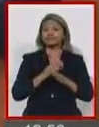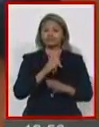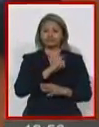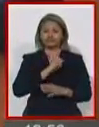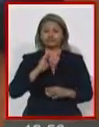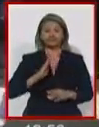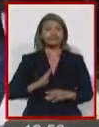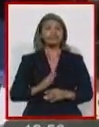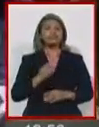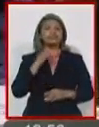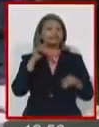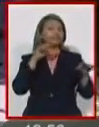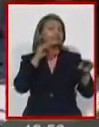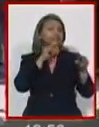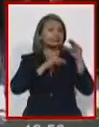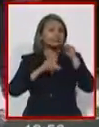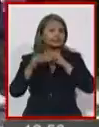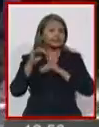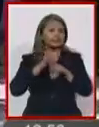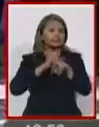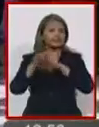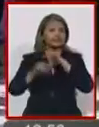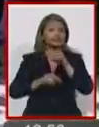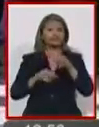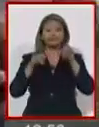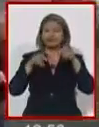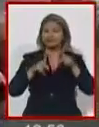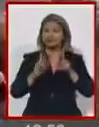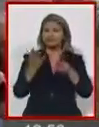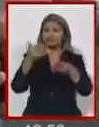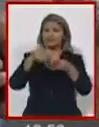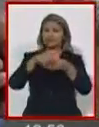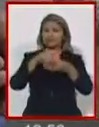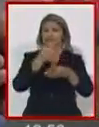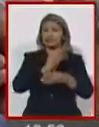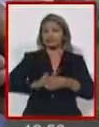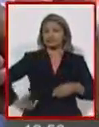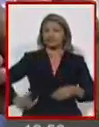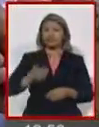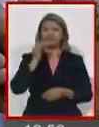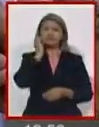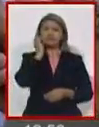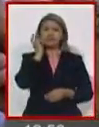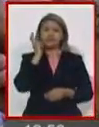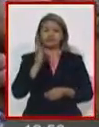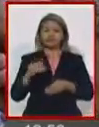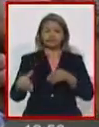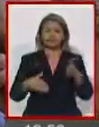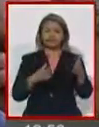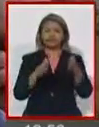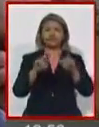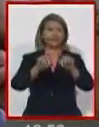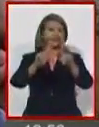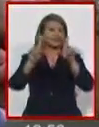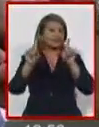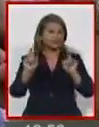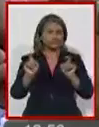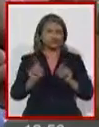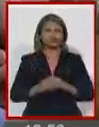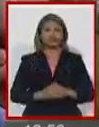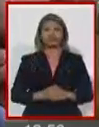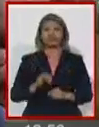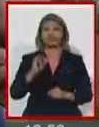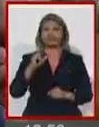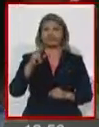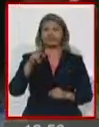Tribunal Constitucional que engañosamente permite la repostulación del presidente Evo Morales, el camino es la consulta, es decir, es una